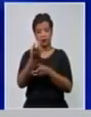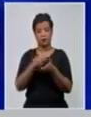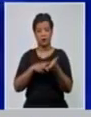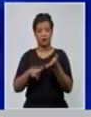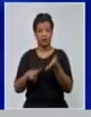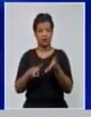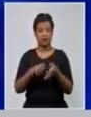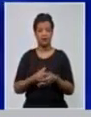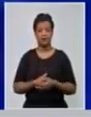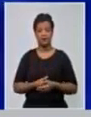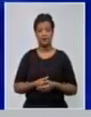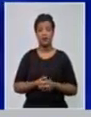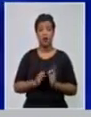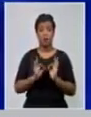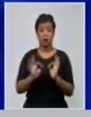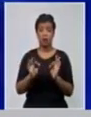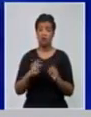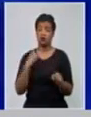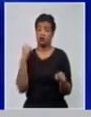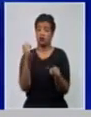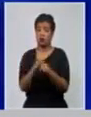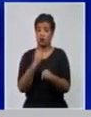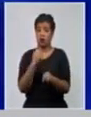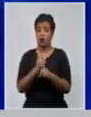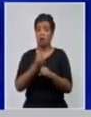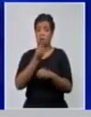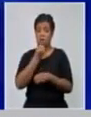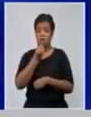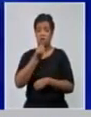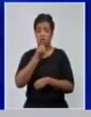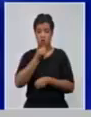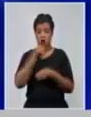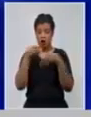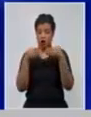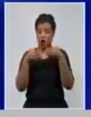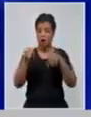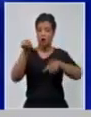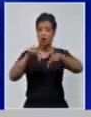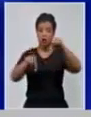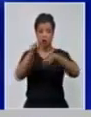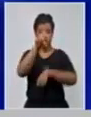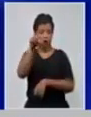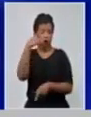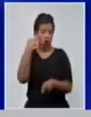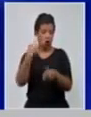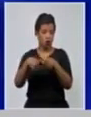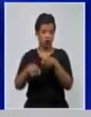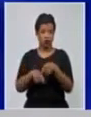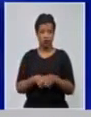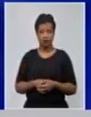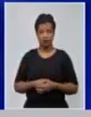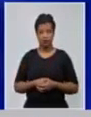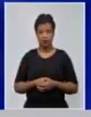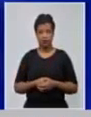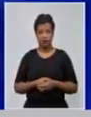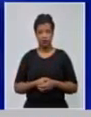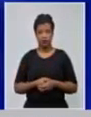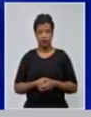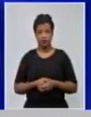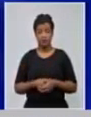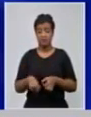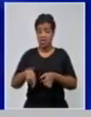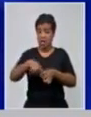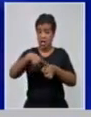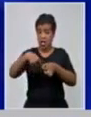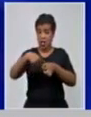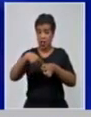Por eso, ahí se está invirtiendo y hay posibilidades reales de que se logre esto acá. Se puede imaginar que la isla,